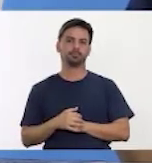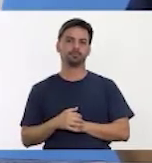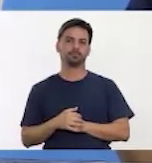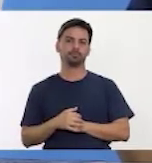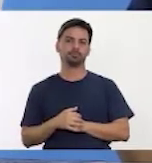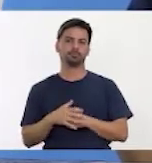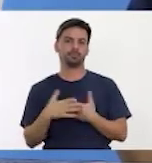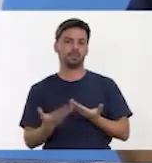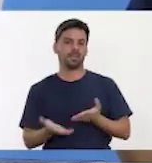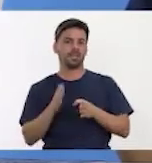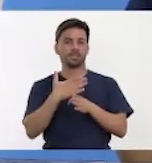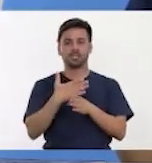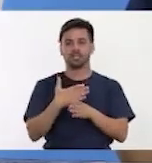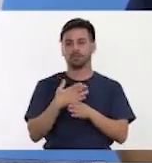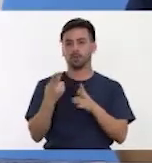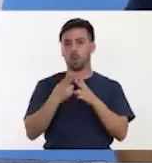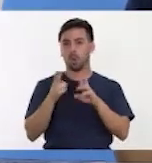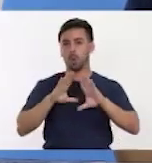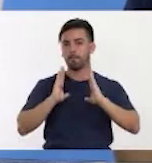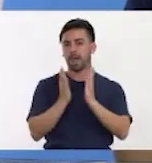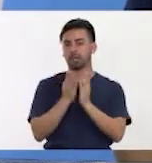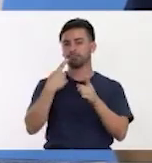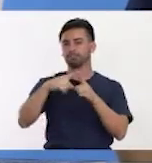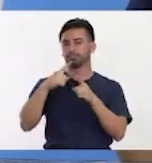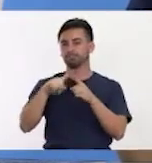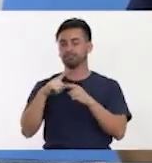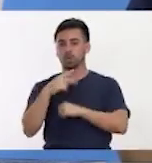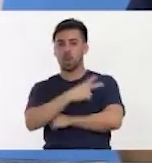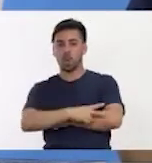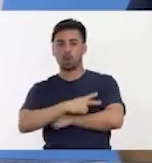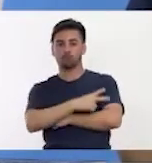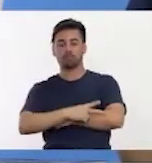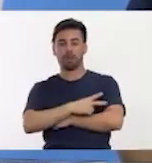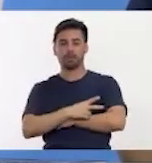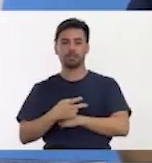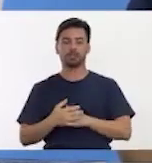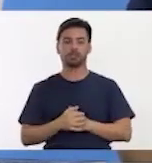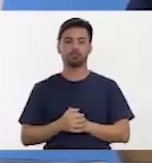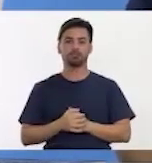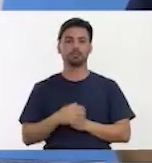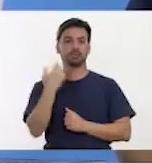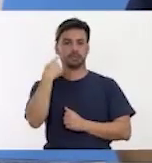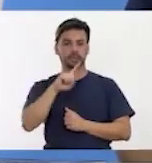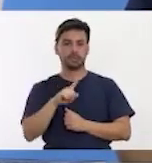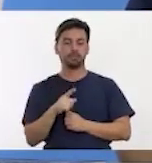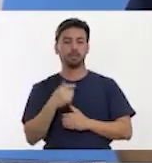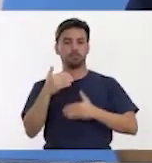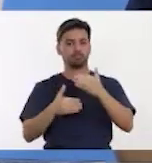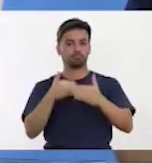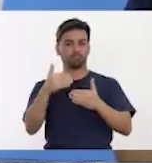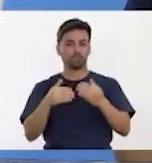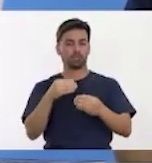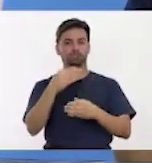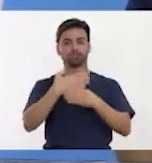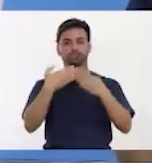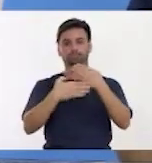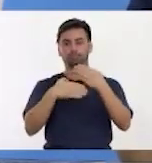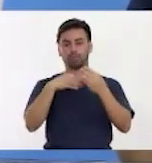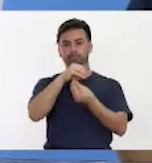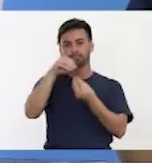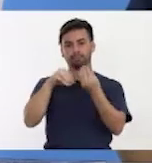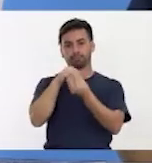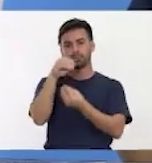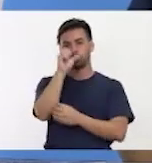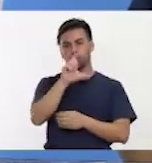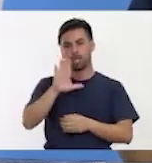Y la experiencia que esto supuso para otros países que están involucrados también en